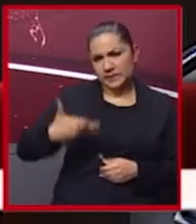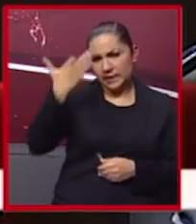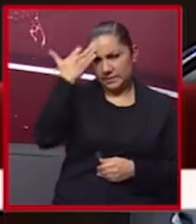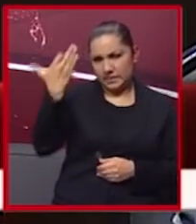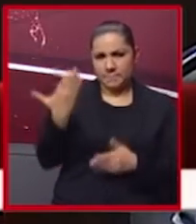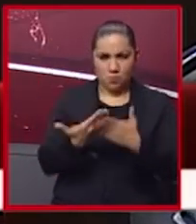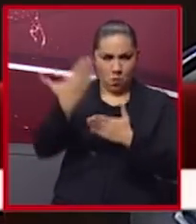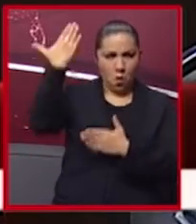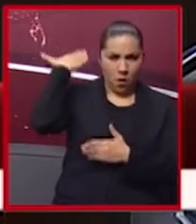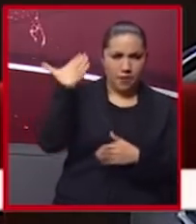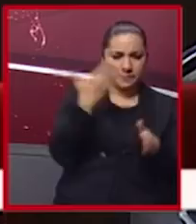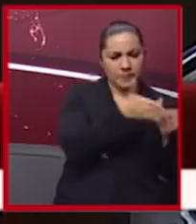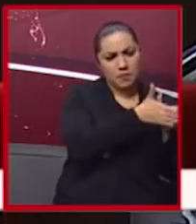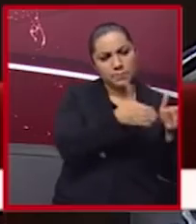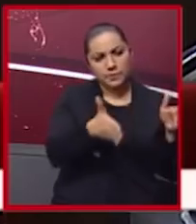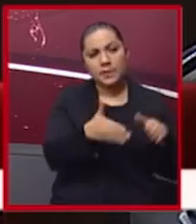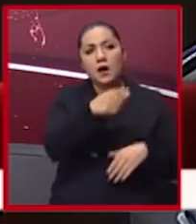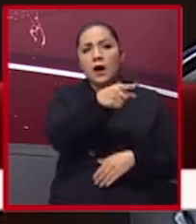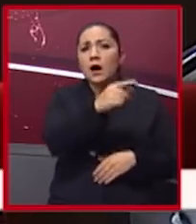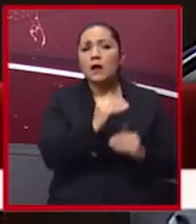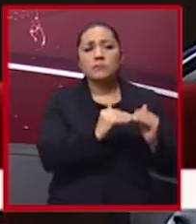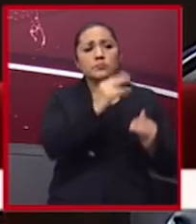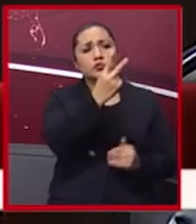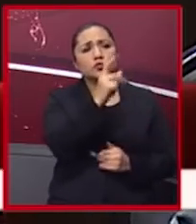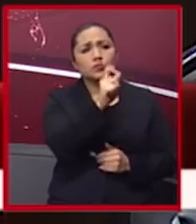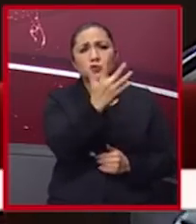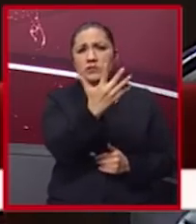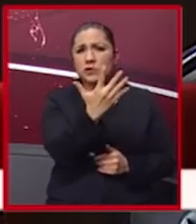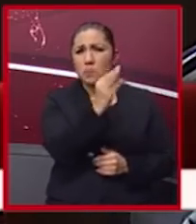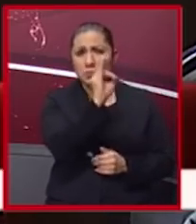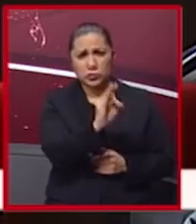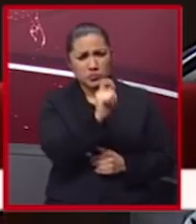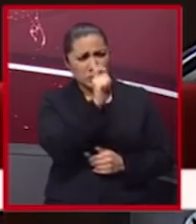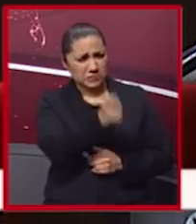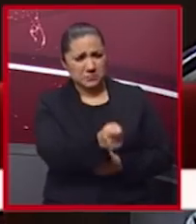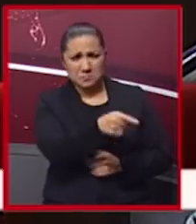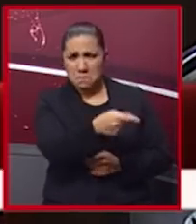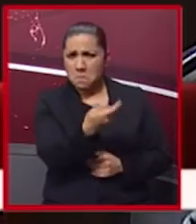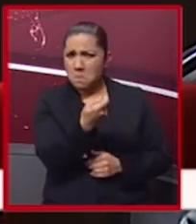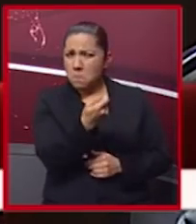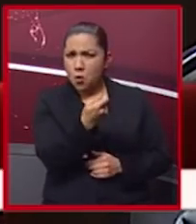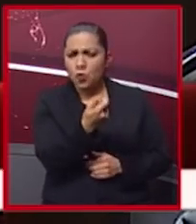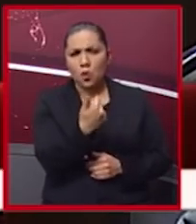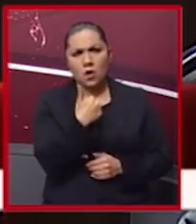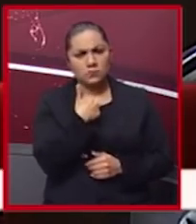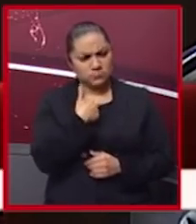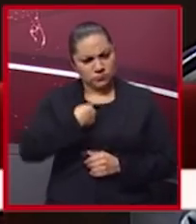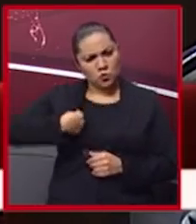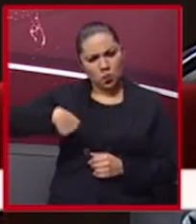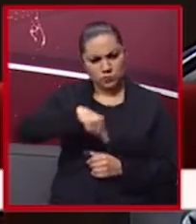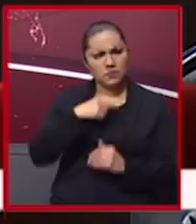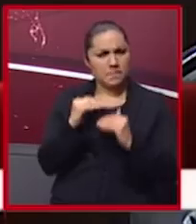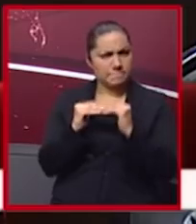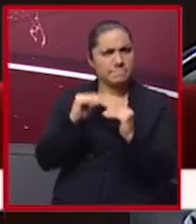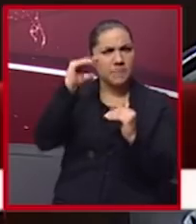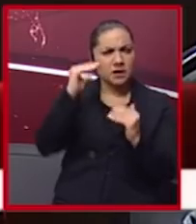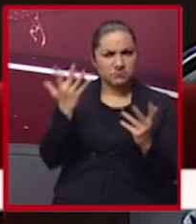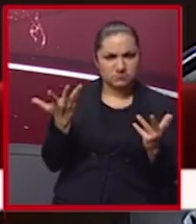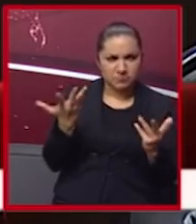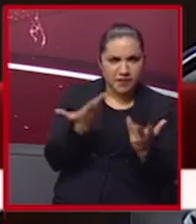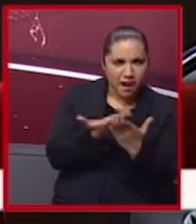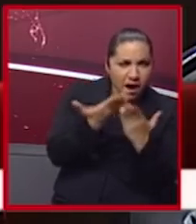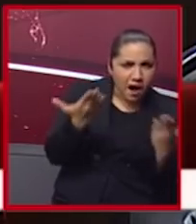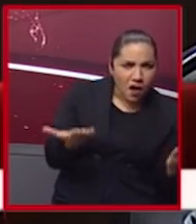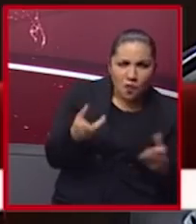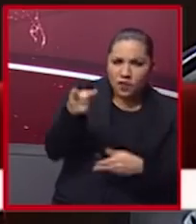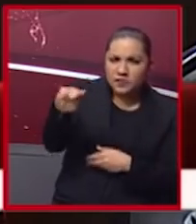2.5 como mediocre y se comprometió a crecer a tasas mayores. Tal parece que la realidad está